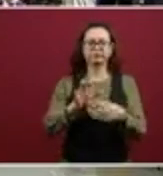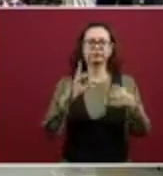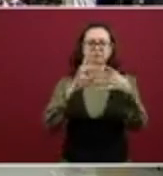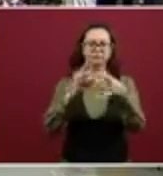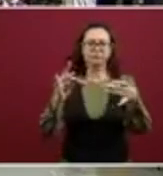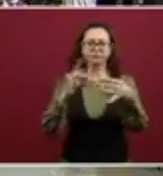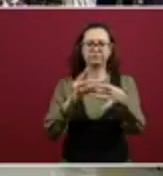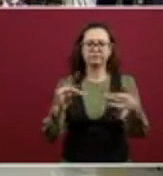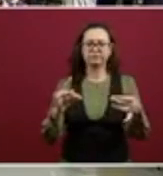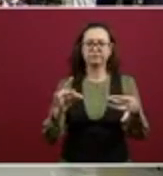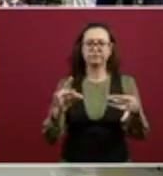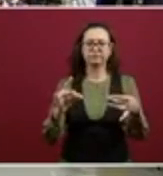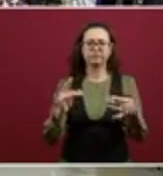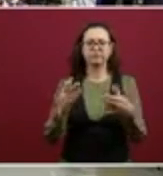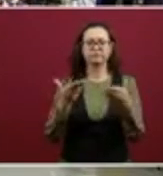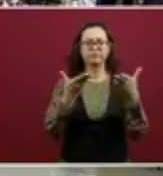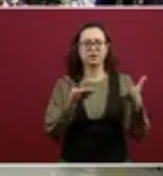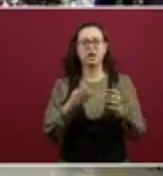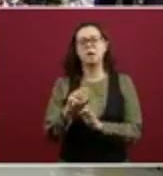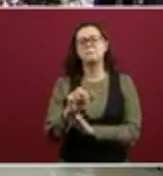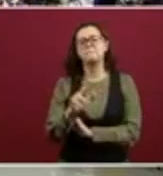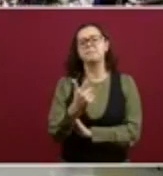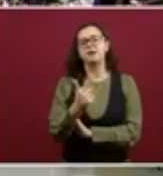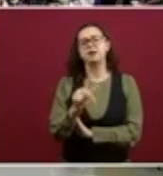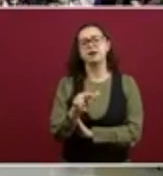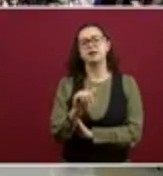de Margarita Ríos,